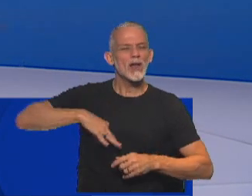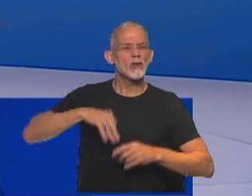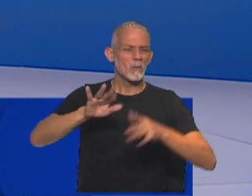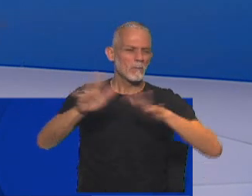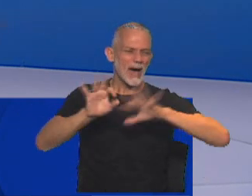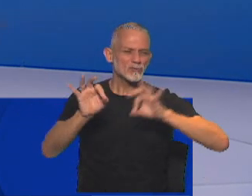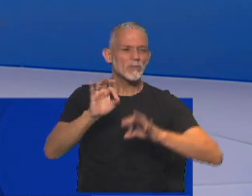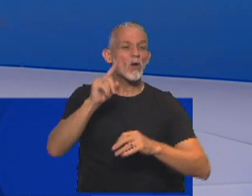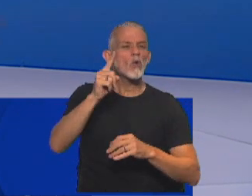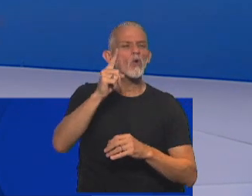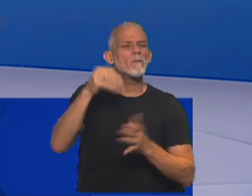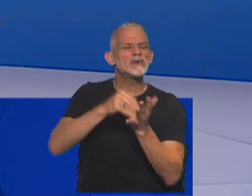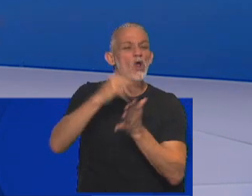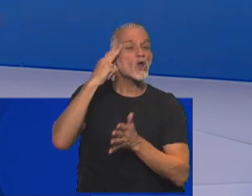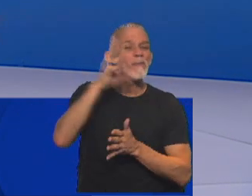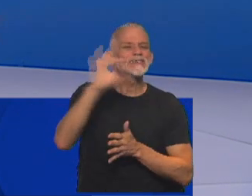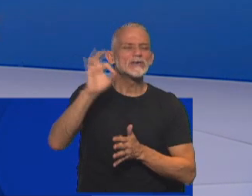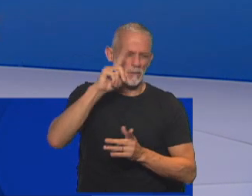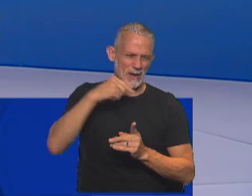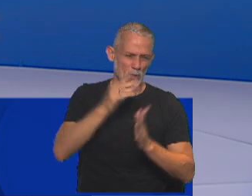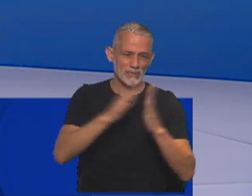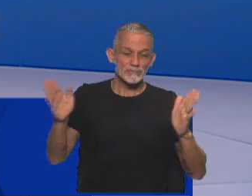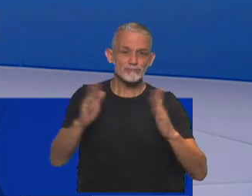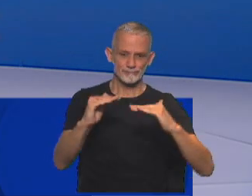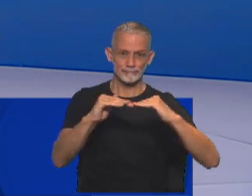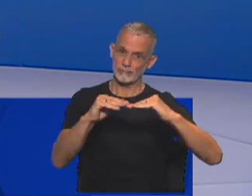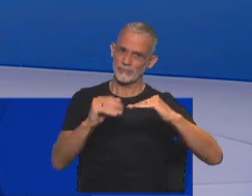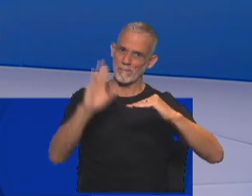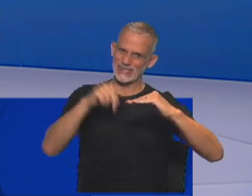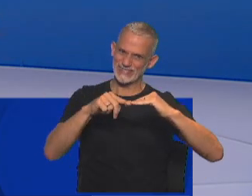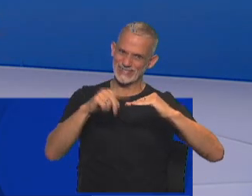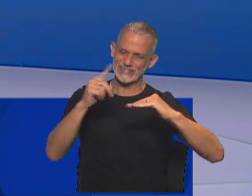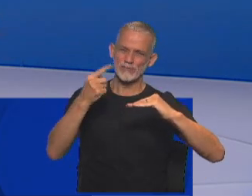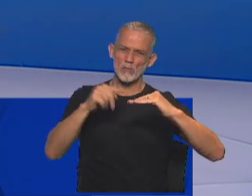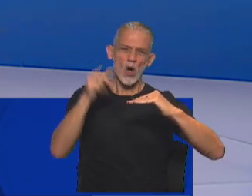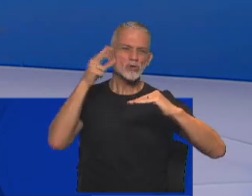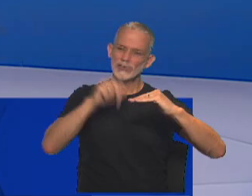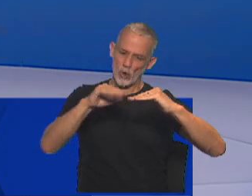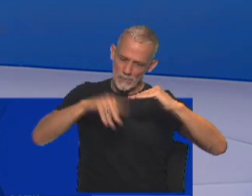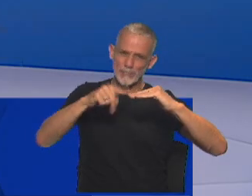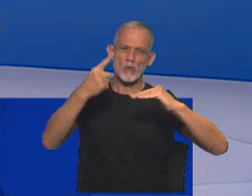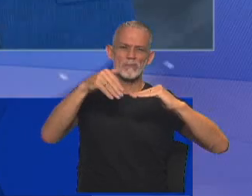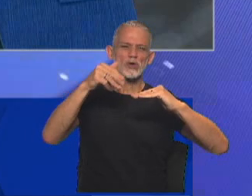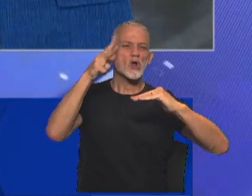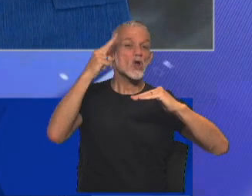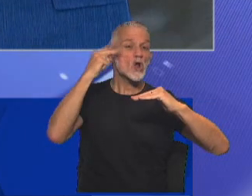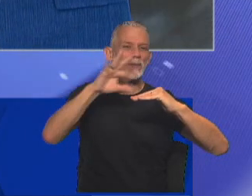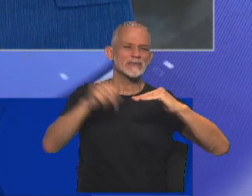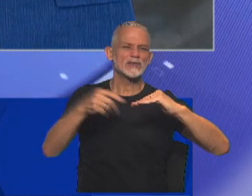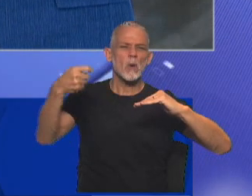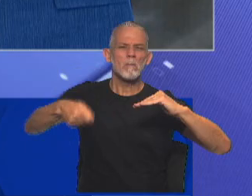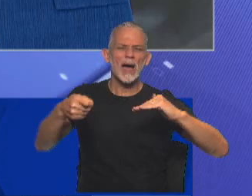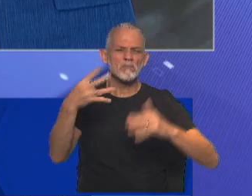promedio 1.900.000 pesos mensuales. Por arriba de los 1.800.000. Por arriba del claro. 1.800.000 está pagando